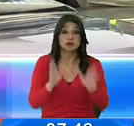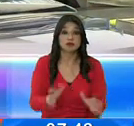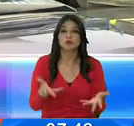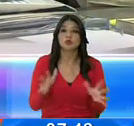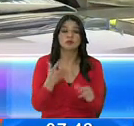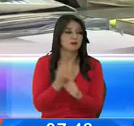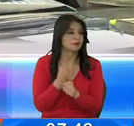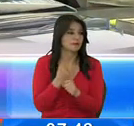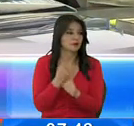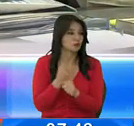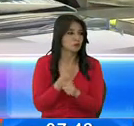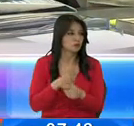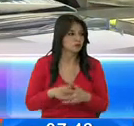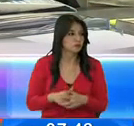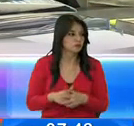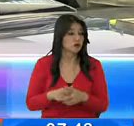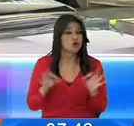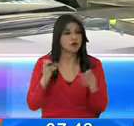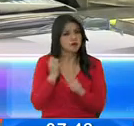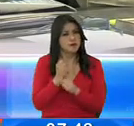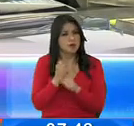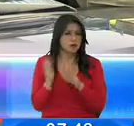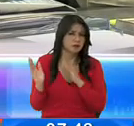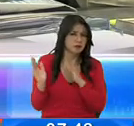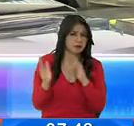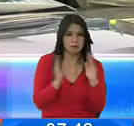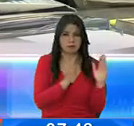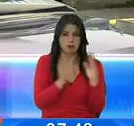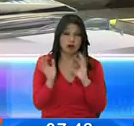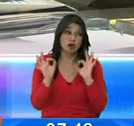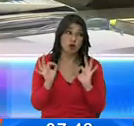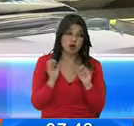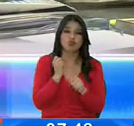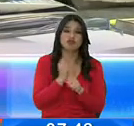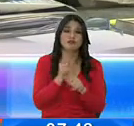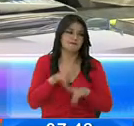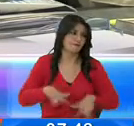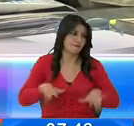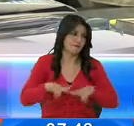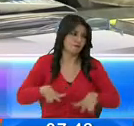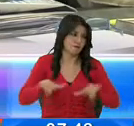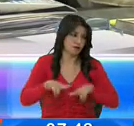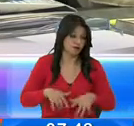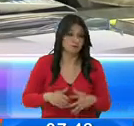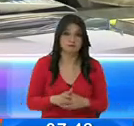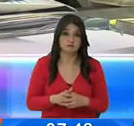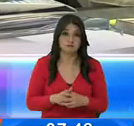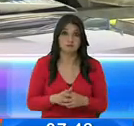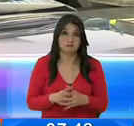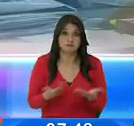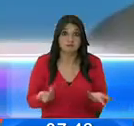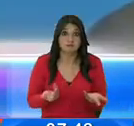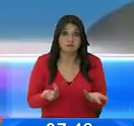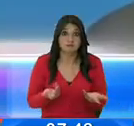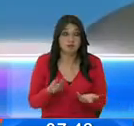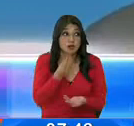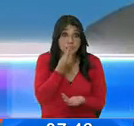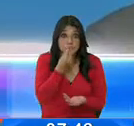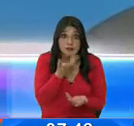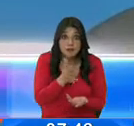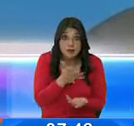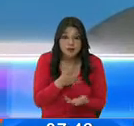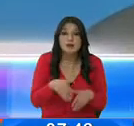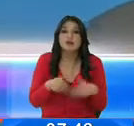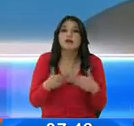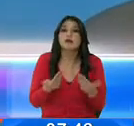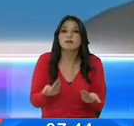desempleados subempleados o viven en la informalidad tienen empleo pleno claro y no convencidos en a la causa como decimos los